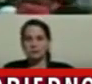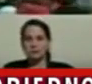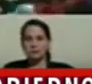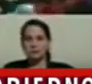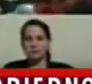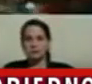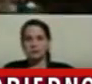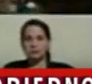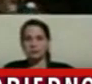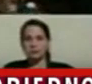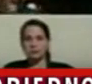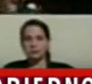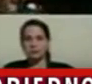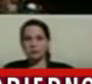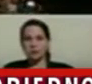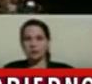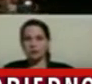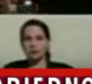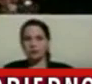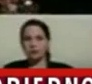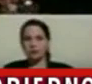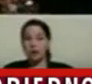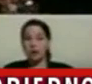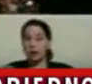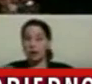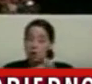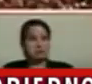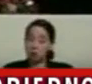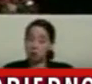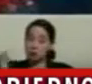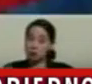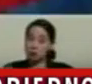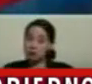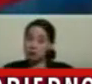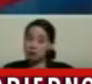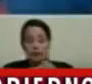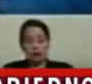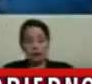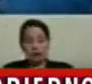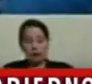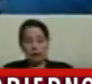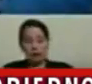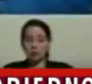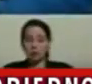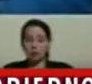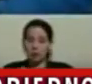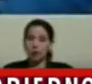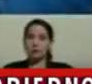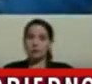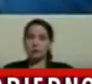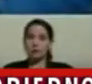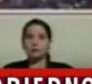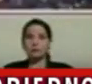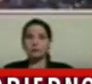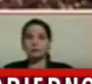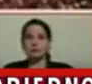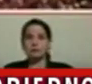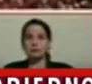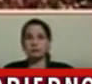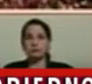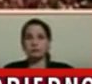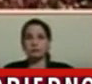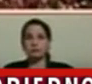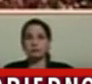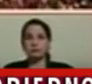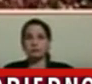No me va a temblar el pulso cuando la justicia lo ordene de capturar y meter tras la reja a